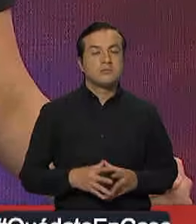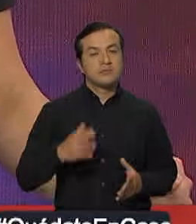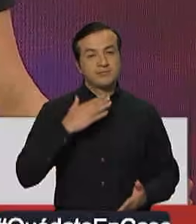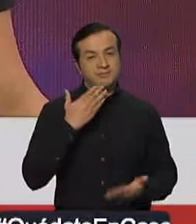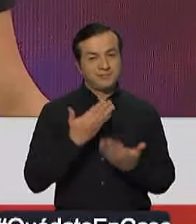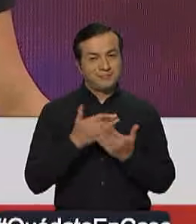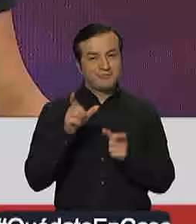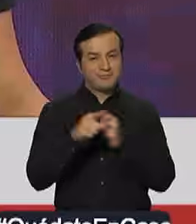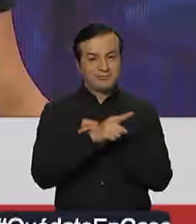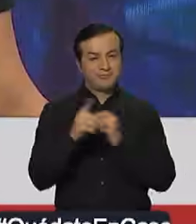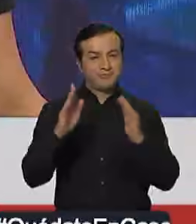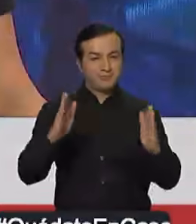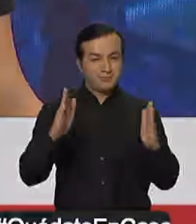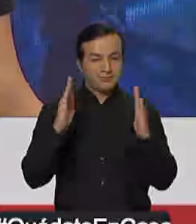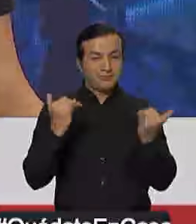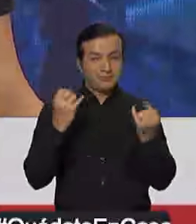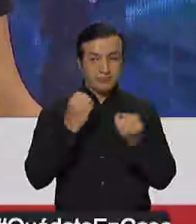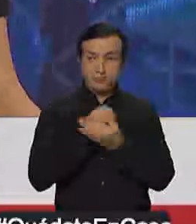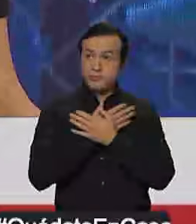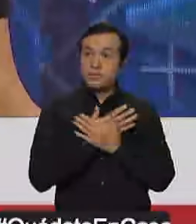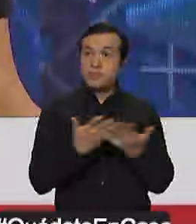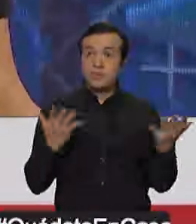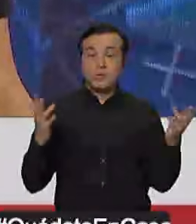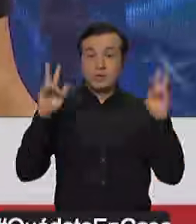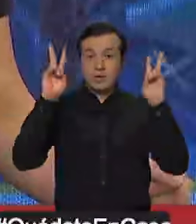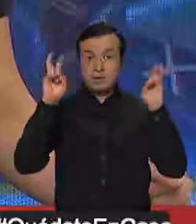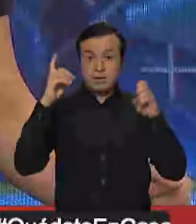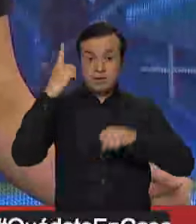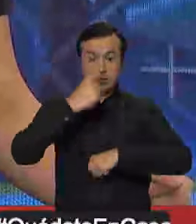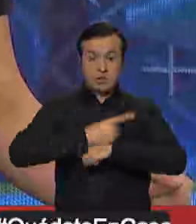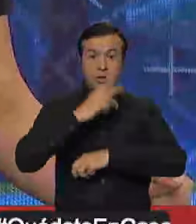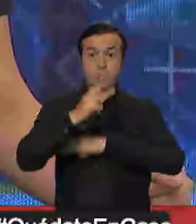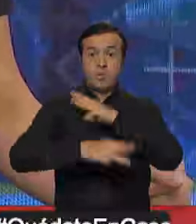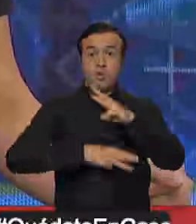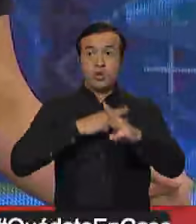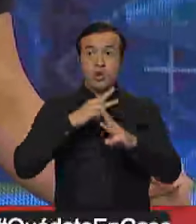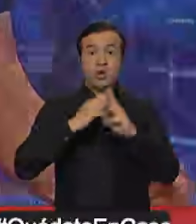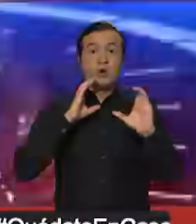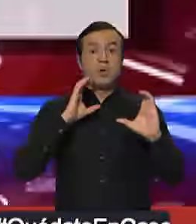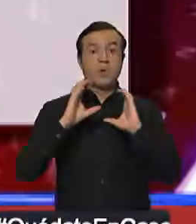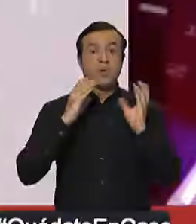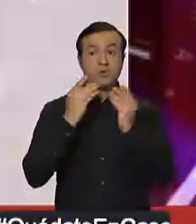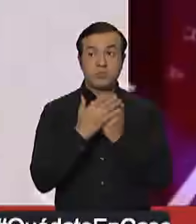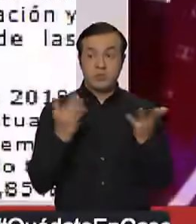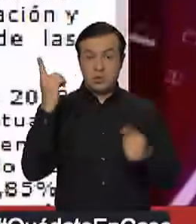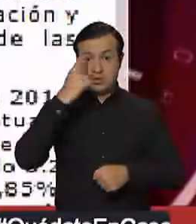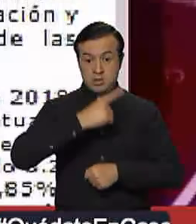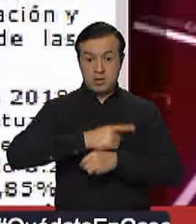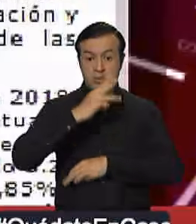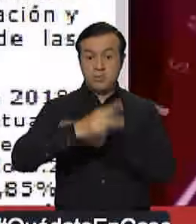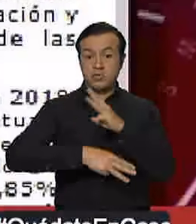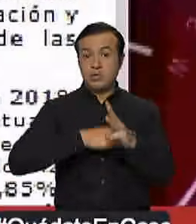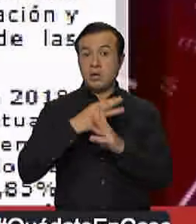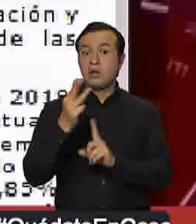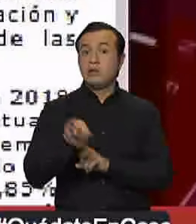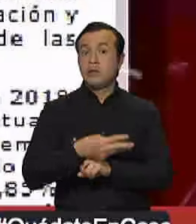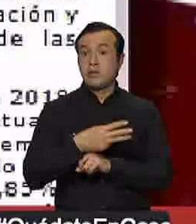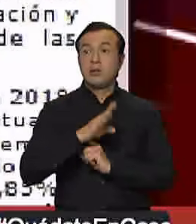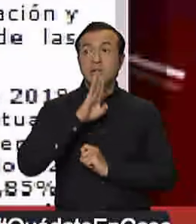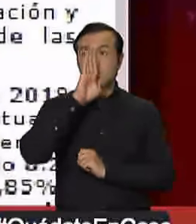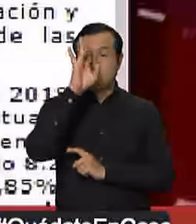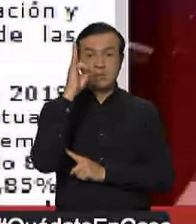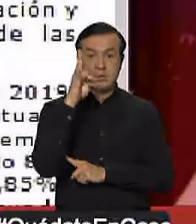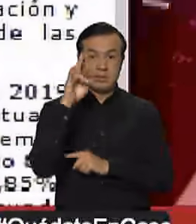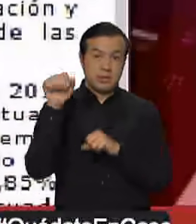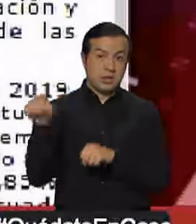Gracias por continuar con nosotros. Ahora les contamos que en el marco del Día Mundial de las Telecomunicaciones y el Día Mundial del Internet, que se celebra cada